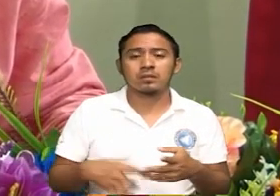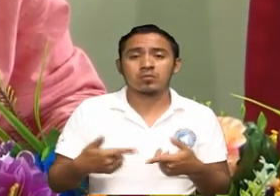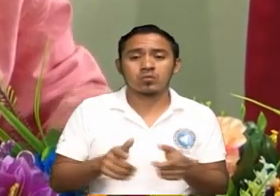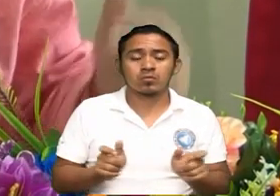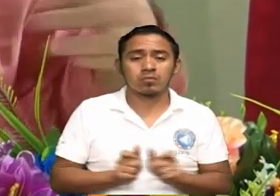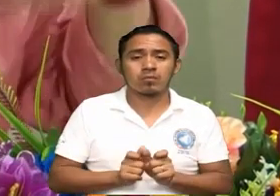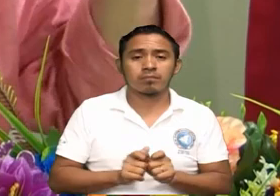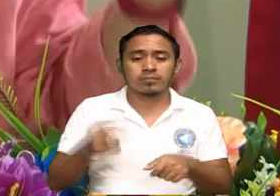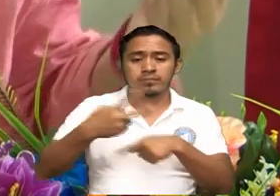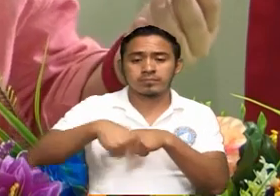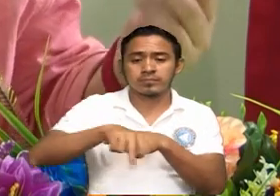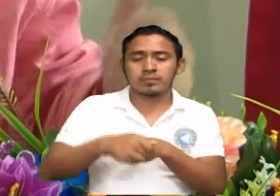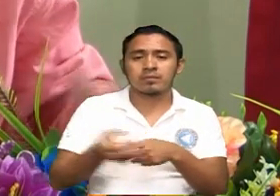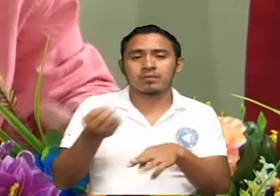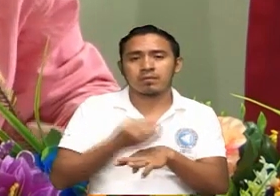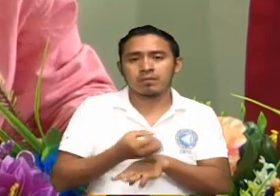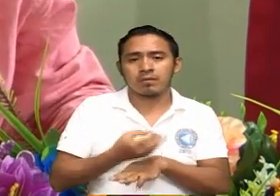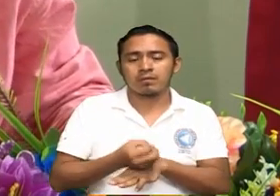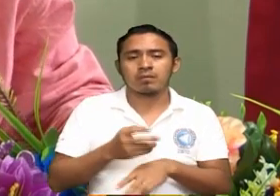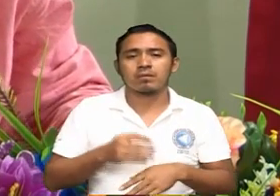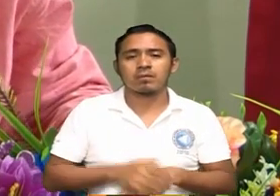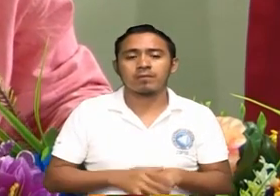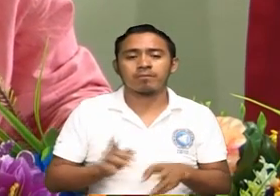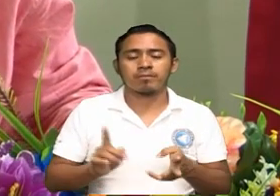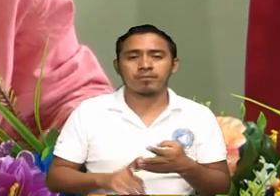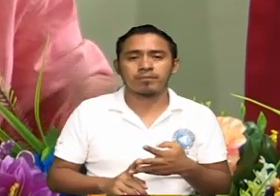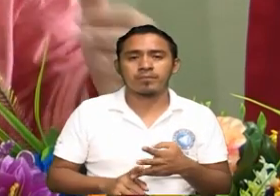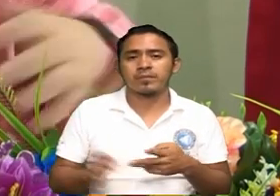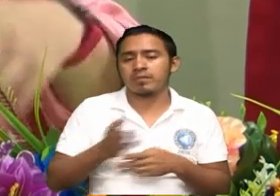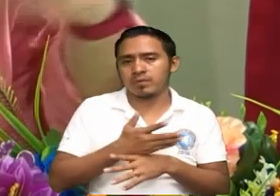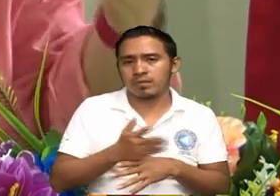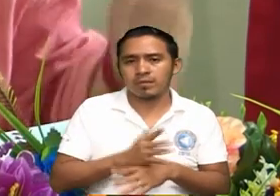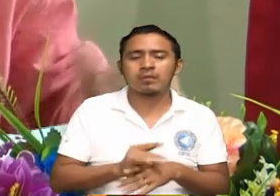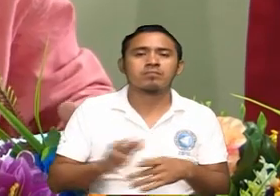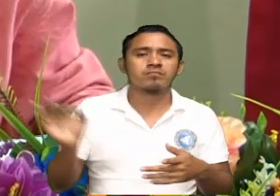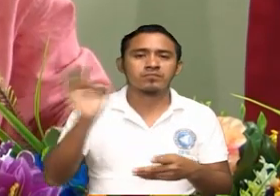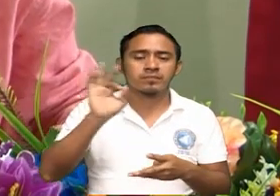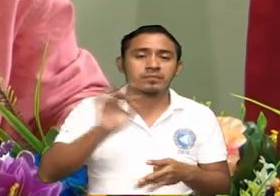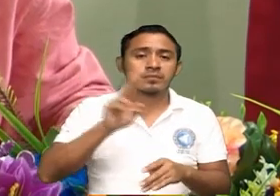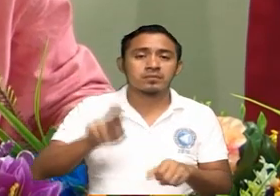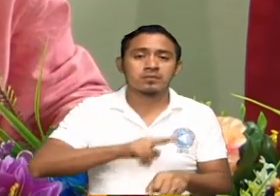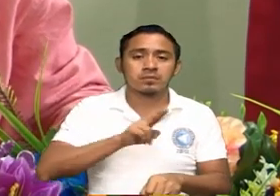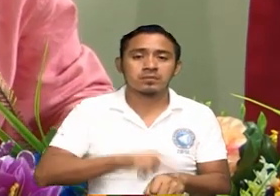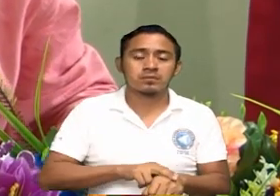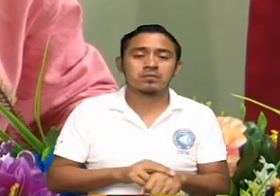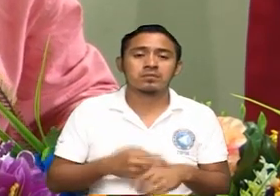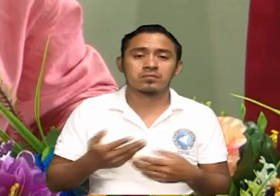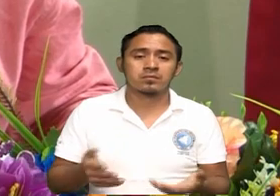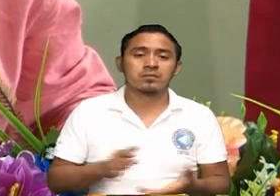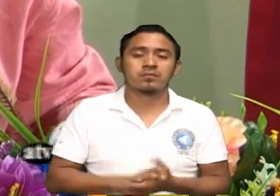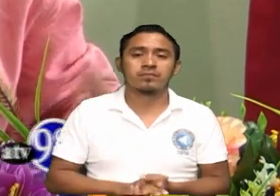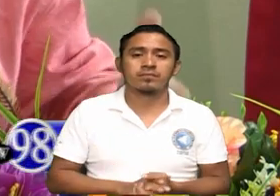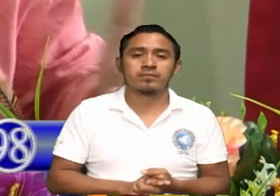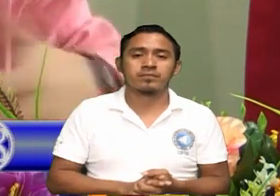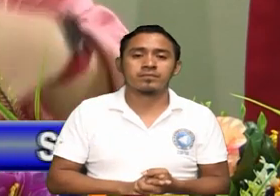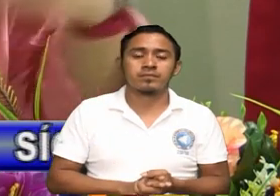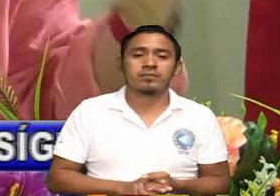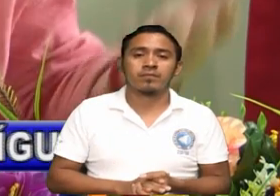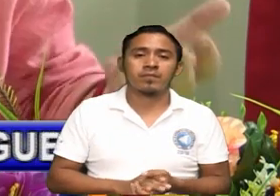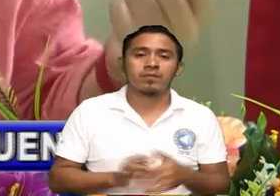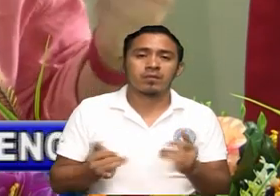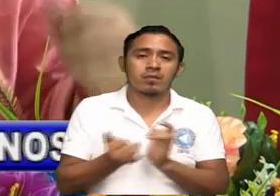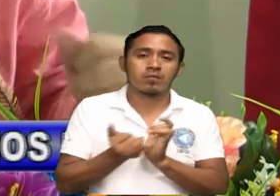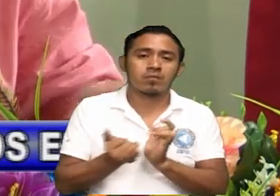ambientalista Guardabarranco, las alcaldías municipales, todo el sistema nacional de áreas protegidas, ¿verdad? Y fue,